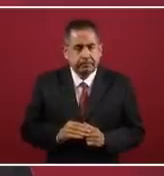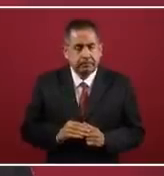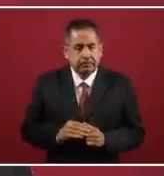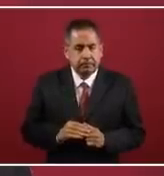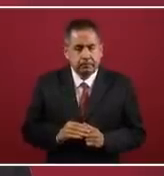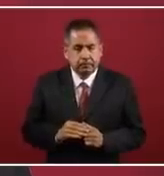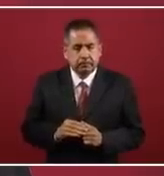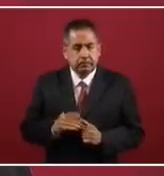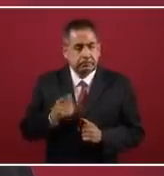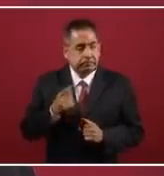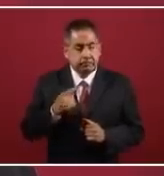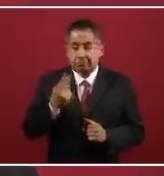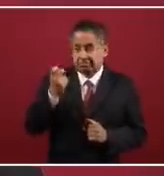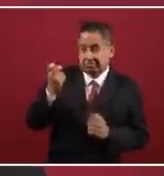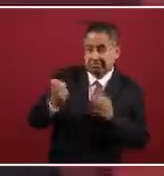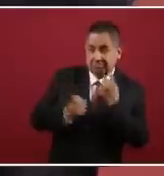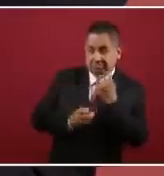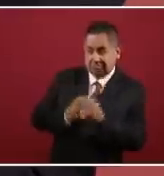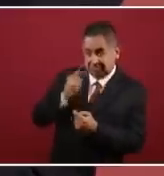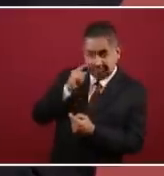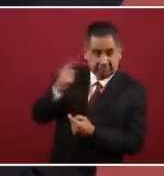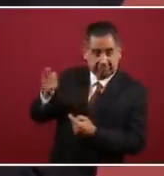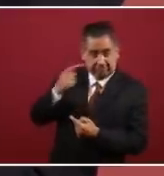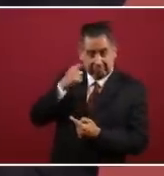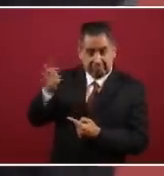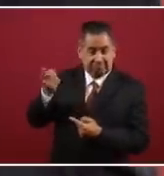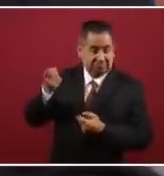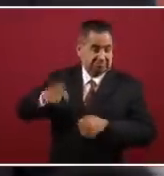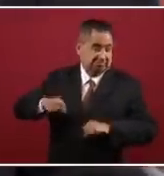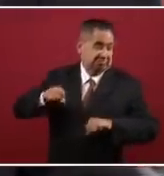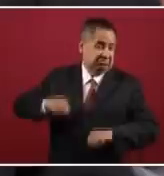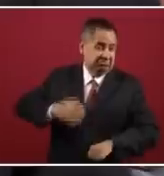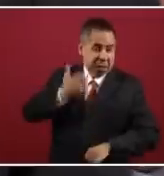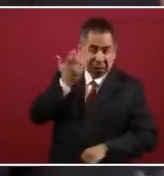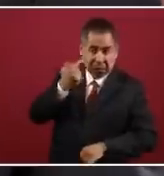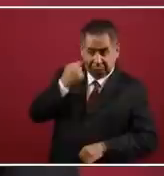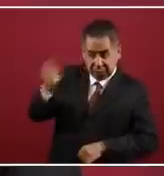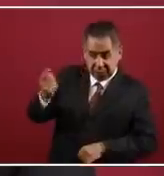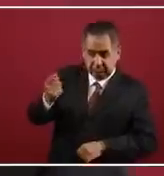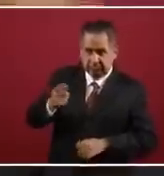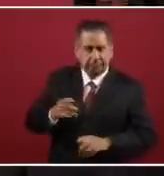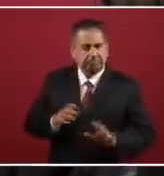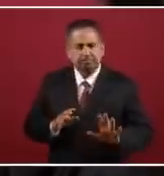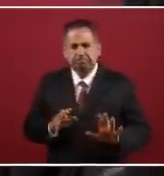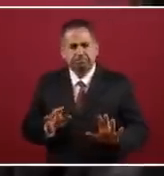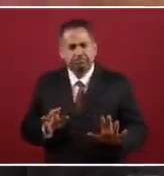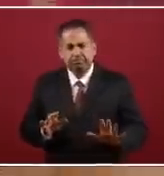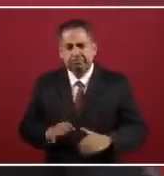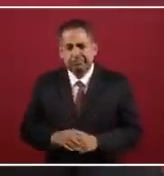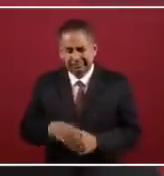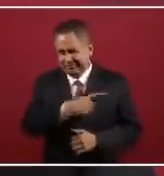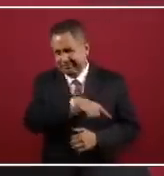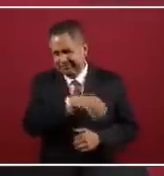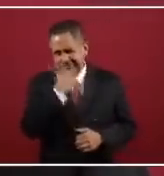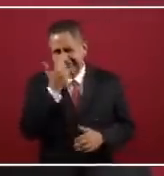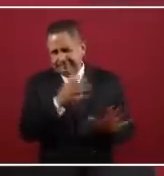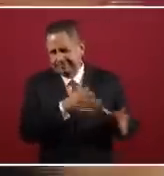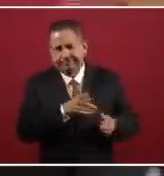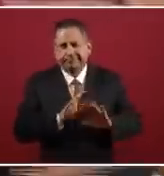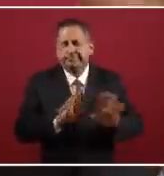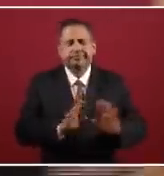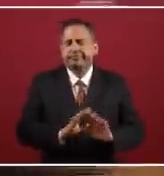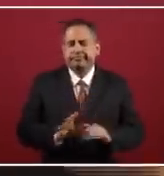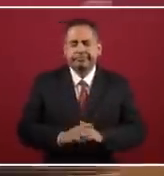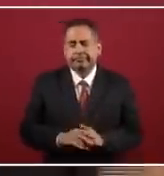se nos acuse de autoritarios, todo esto que quisieran pues